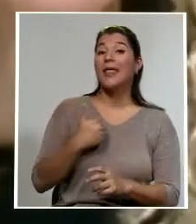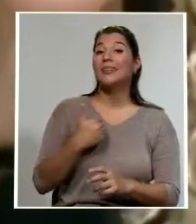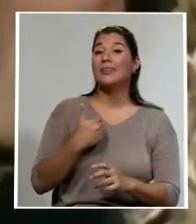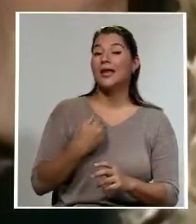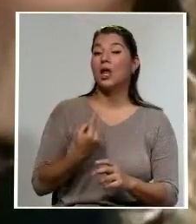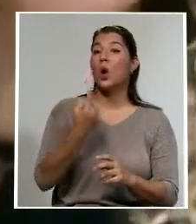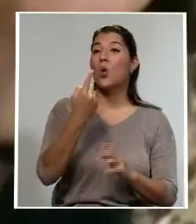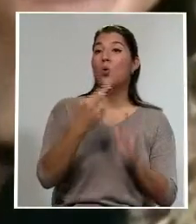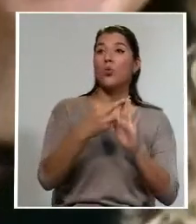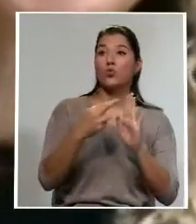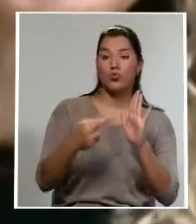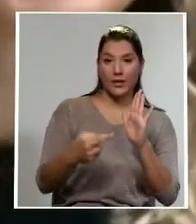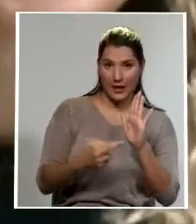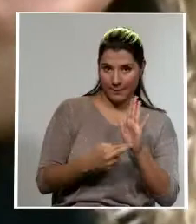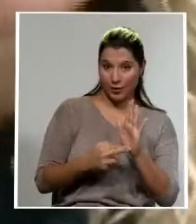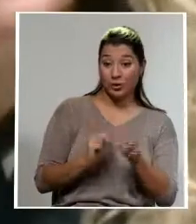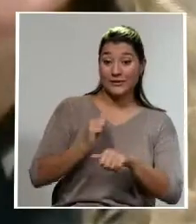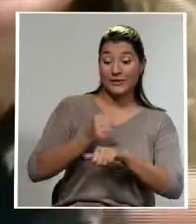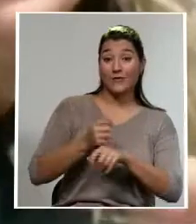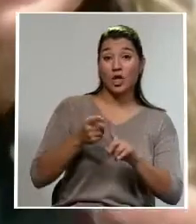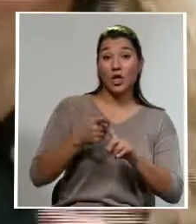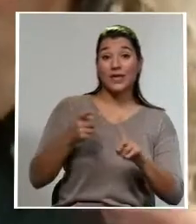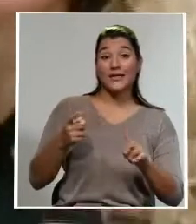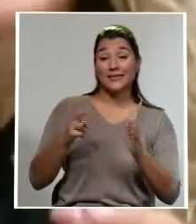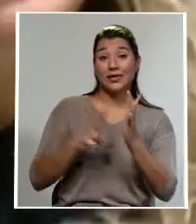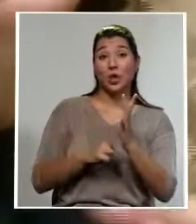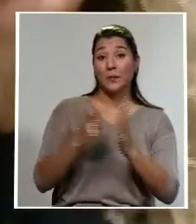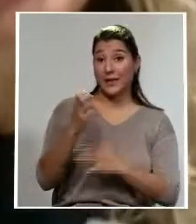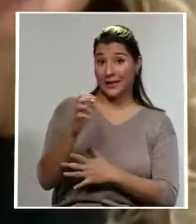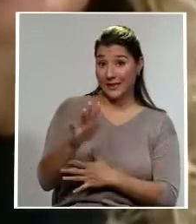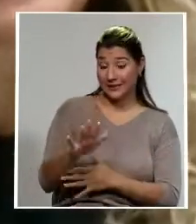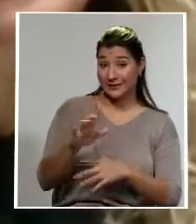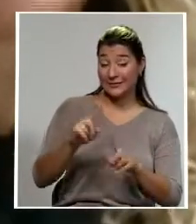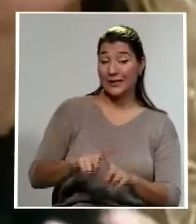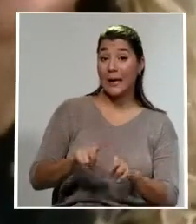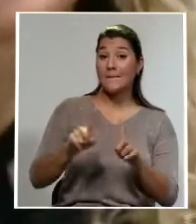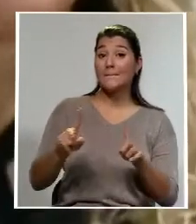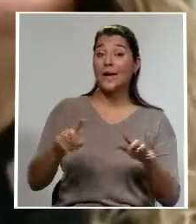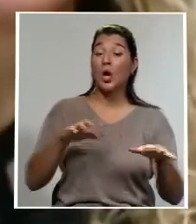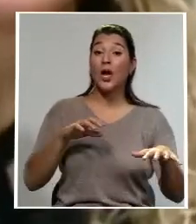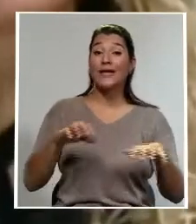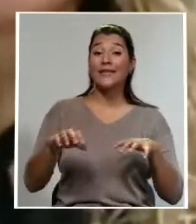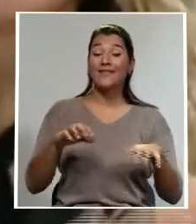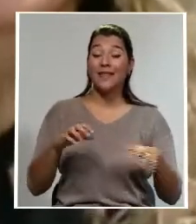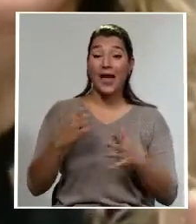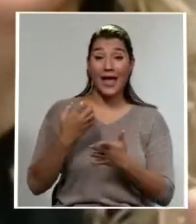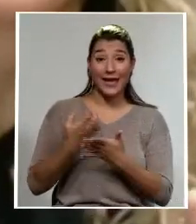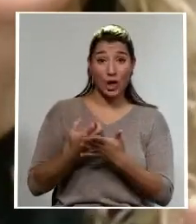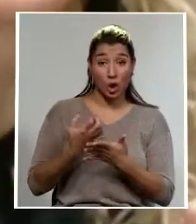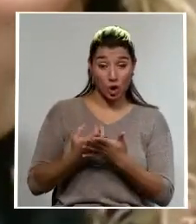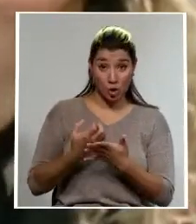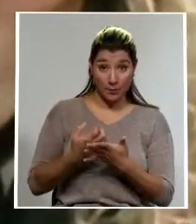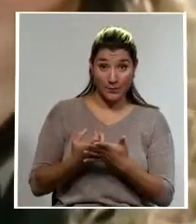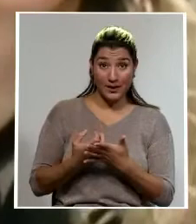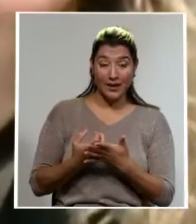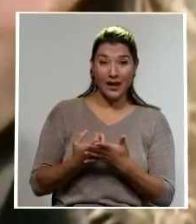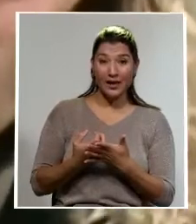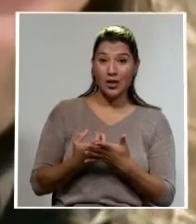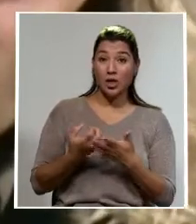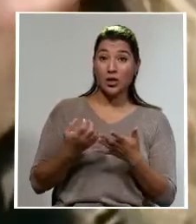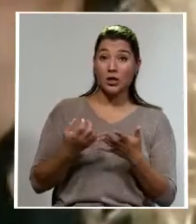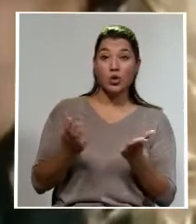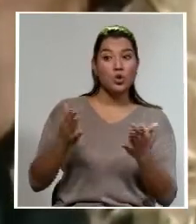está vigente desde el 2015, pero la actividad económica propiamente hoy tiene